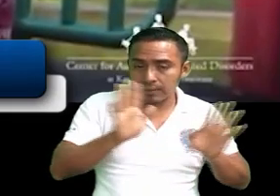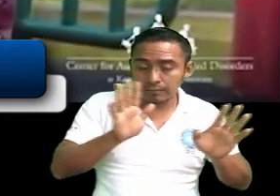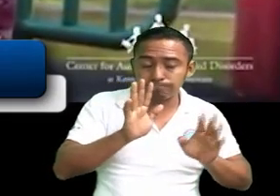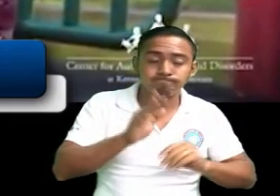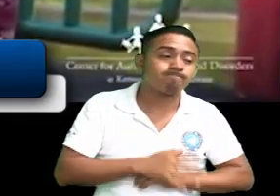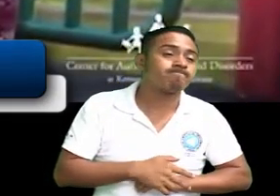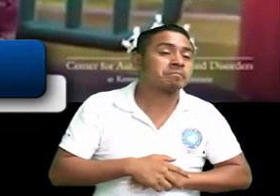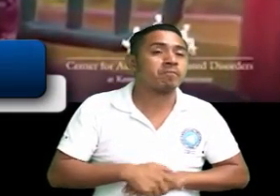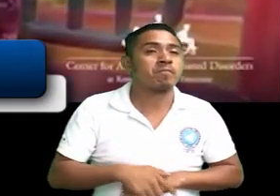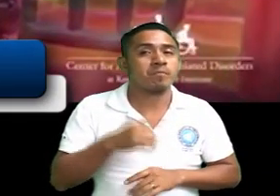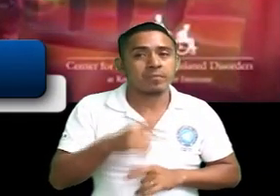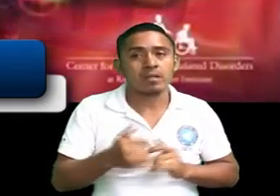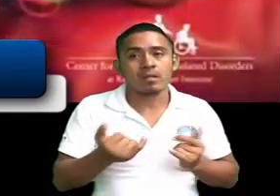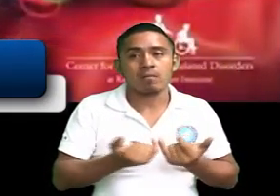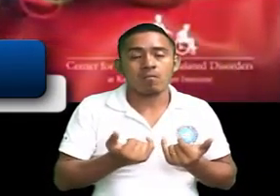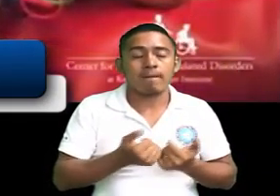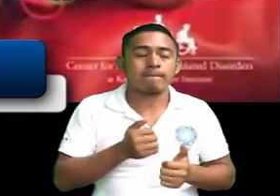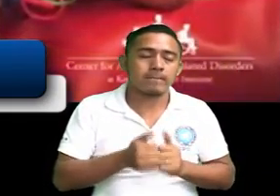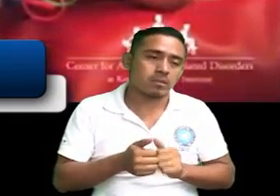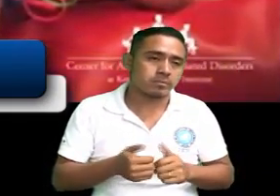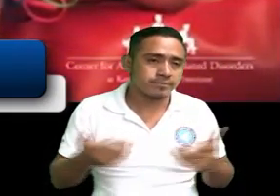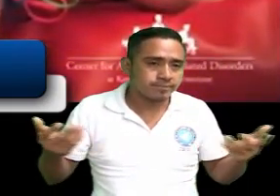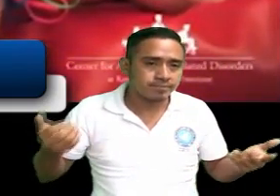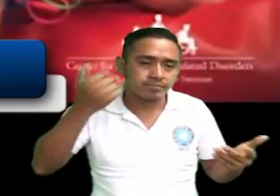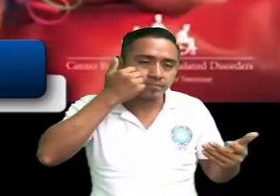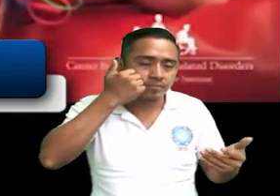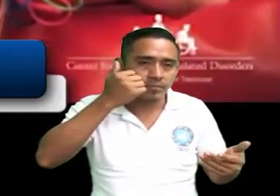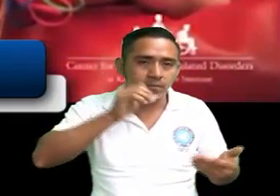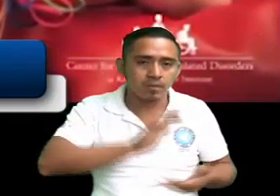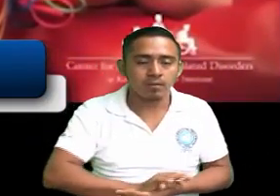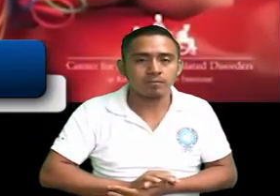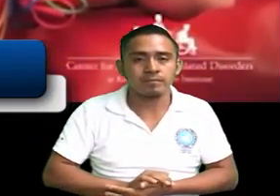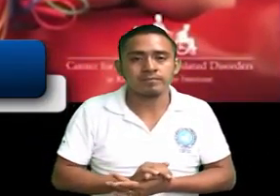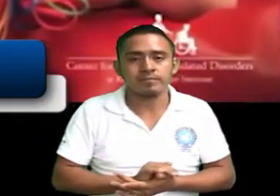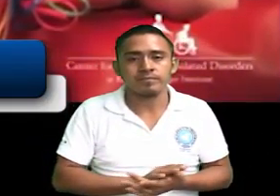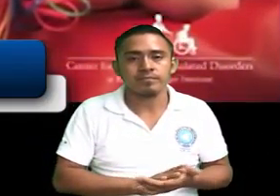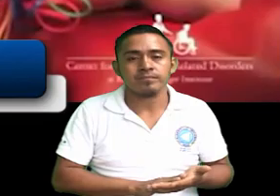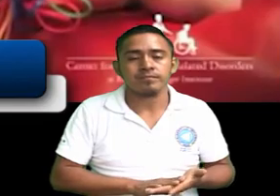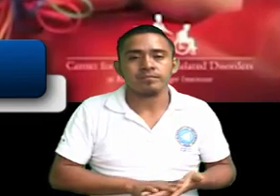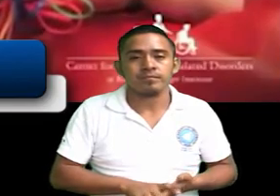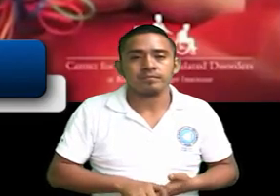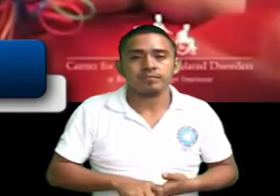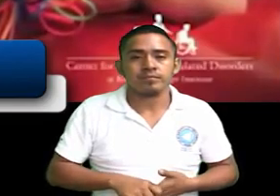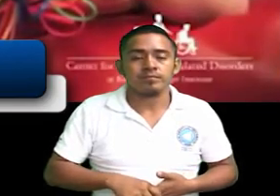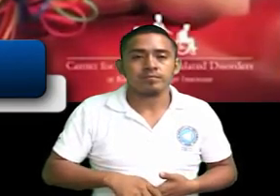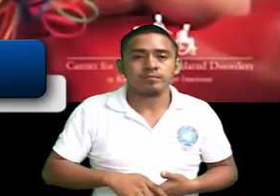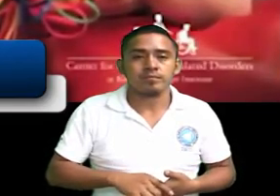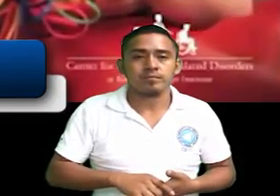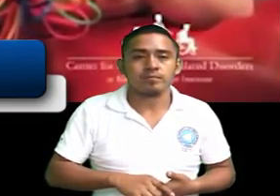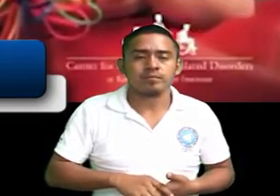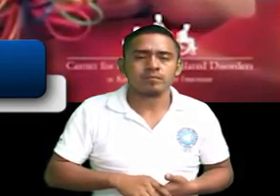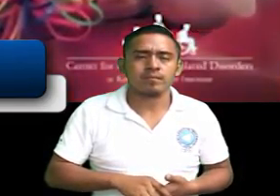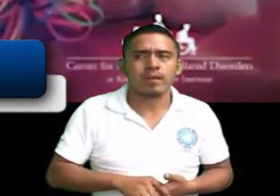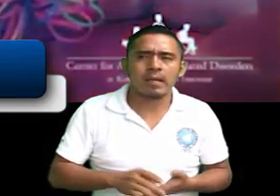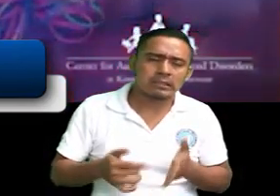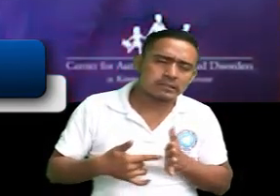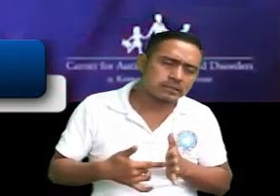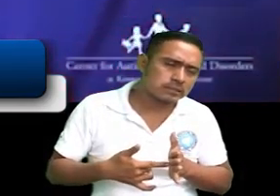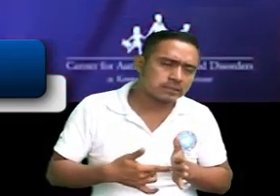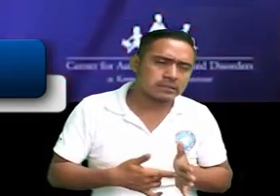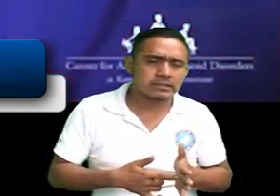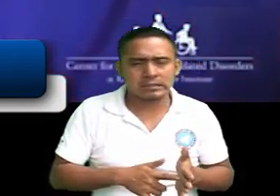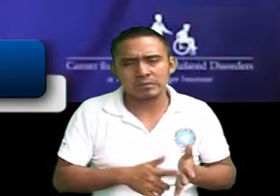cuando la mamá durante el embarazo ingiere licor, drogas, alcohol. Eso tiene que afectar